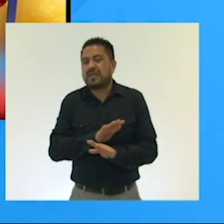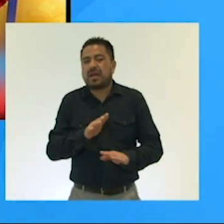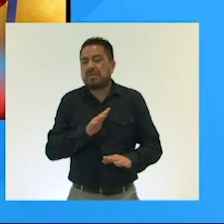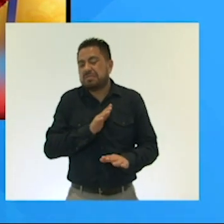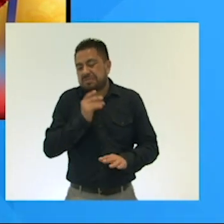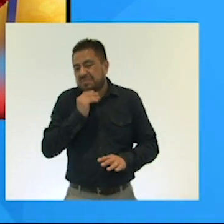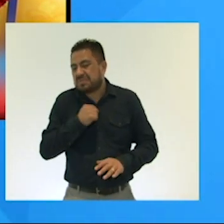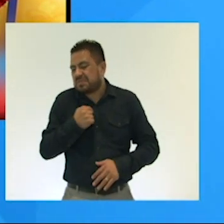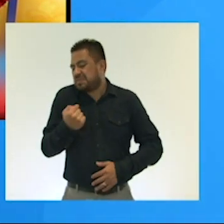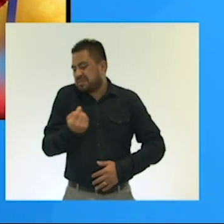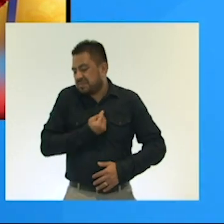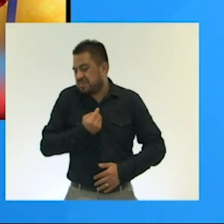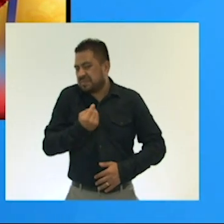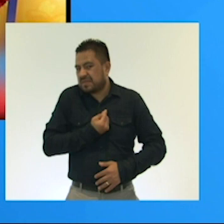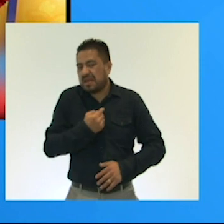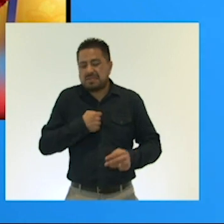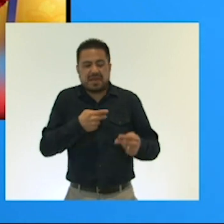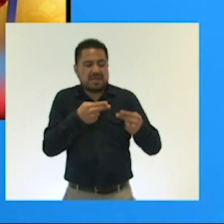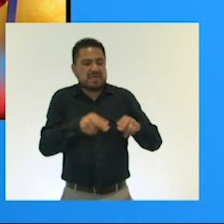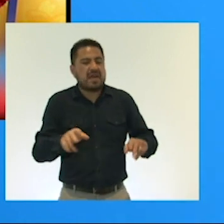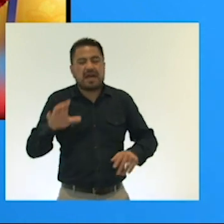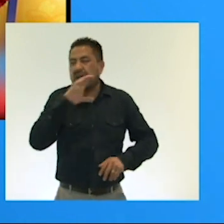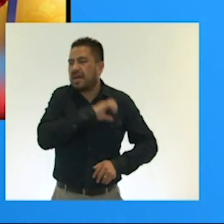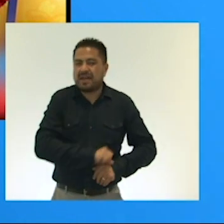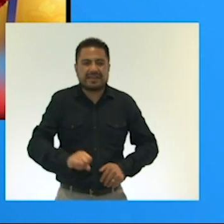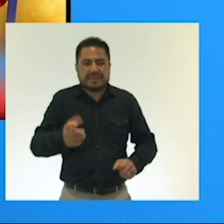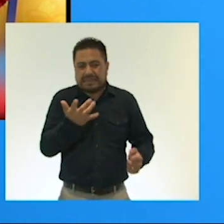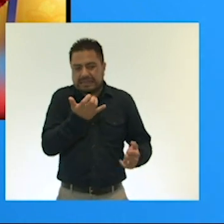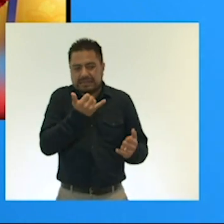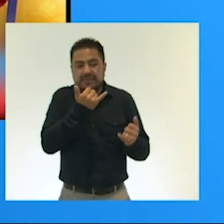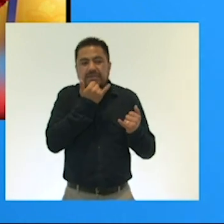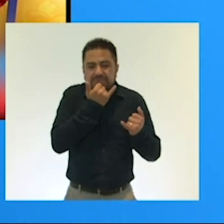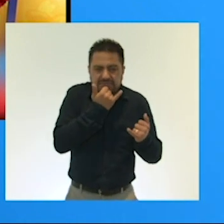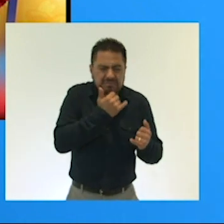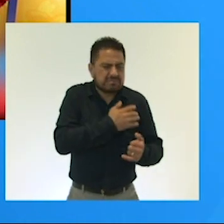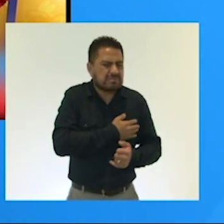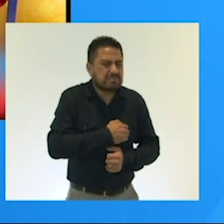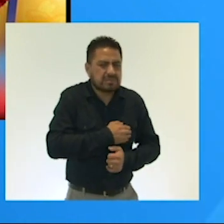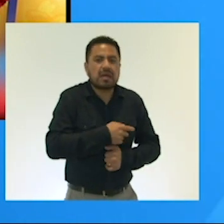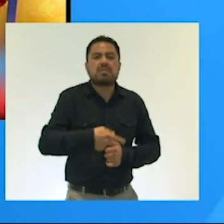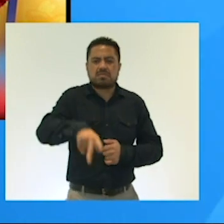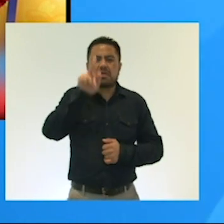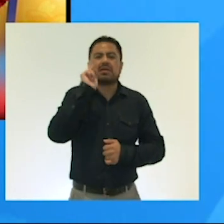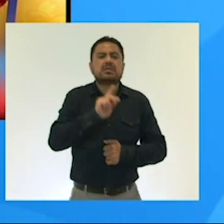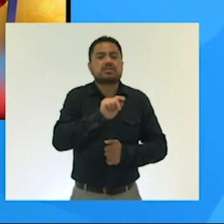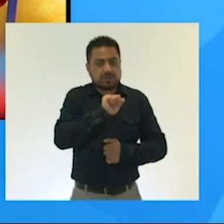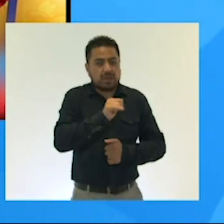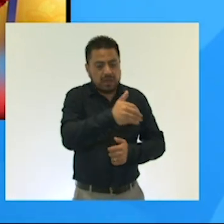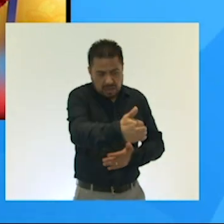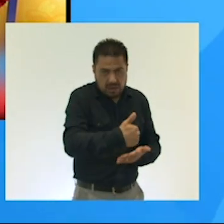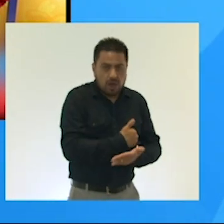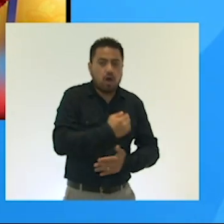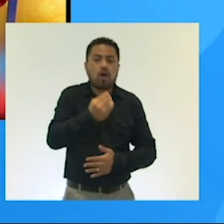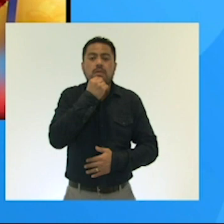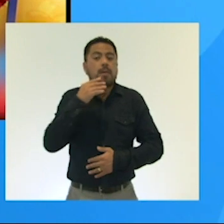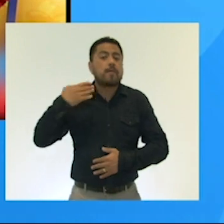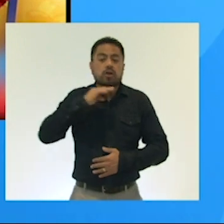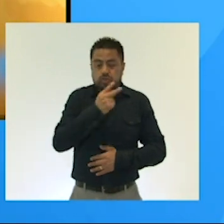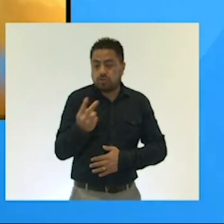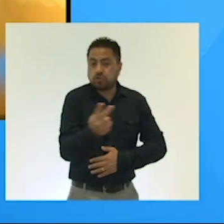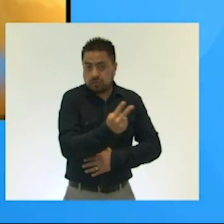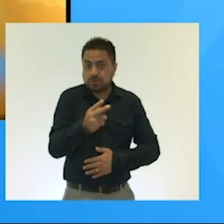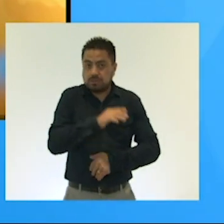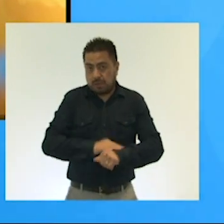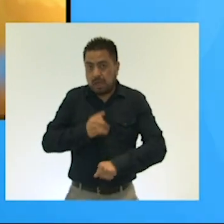a mi nietecito favorito? Lo siento, mijito, pero sí vienen a comer pozole al rato los dos, ¿verdad?